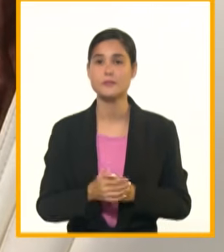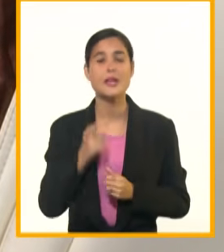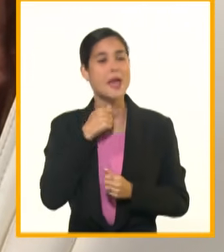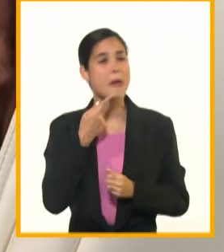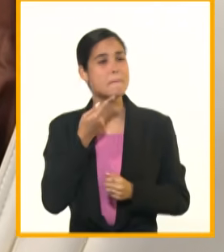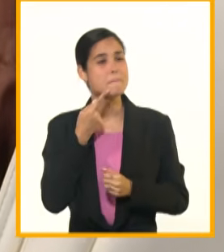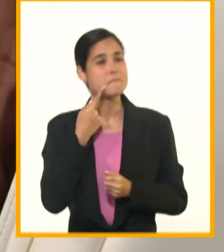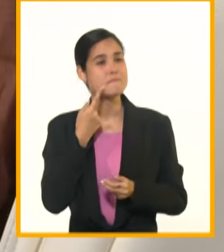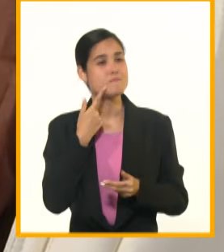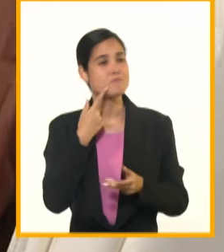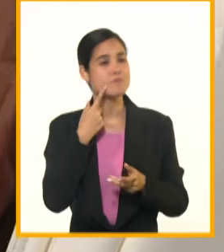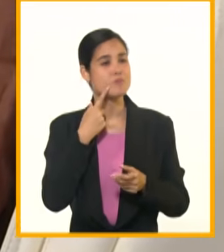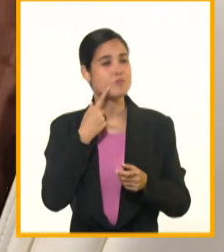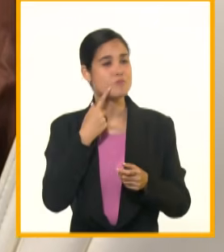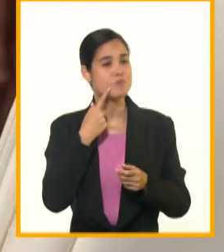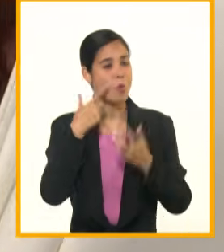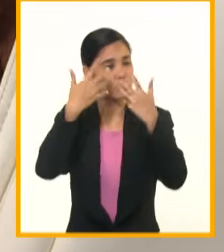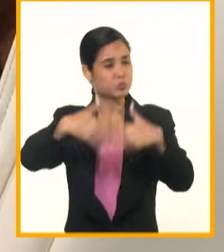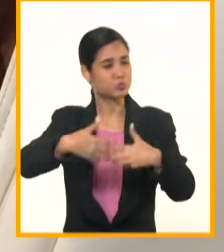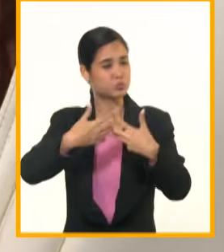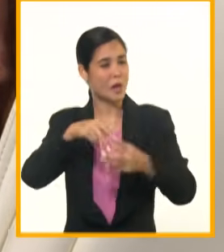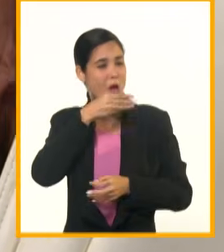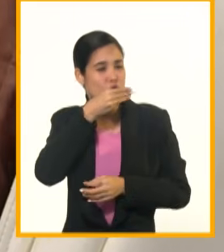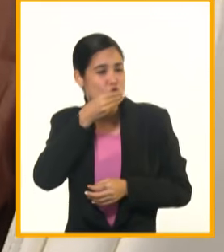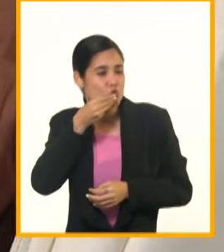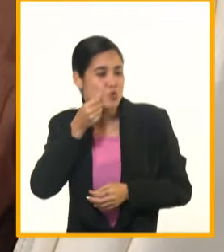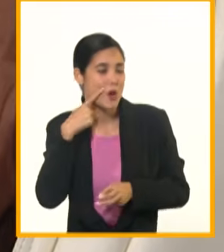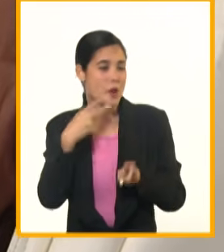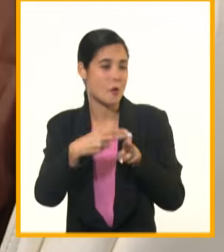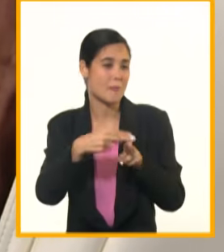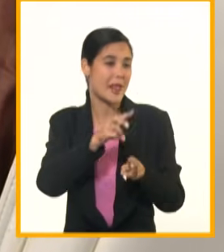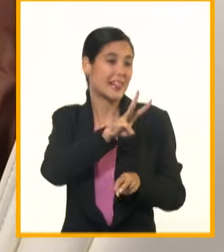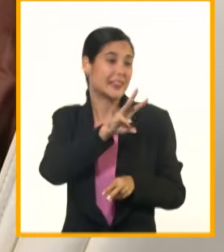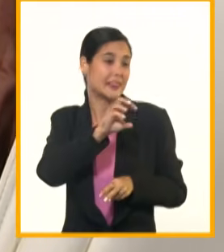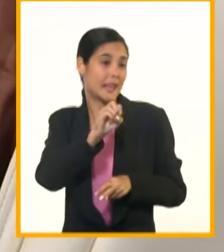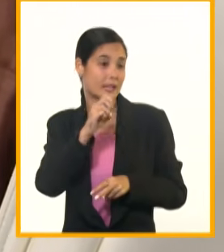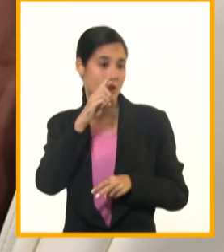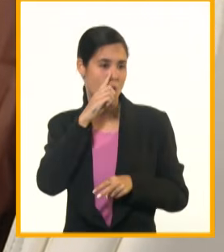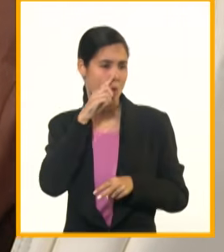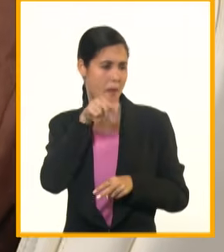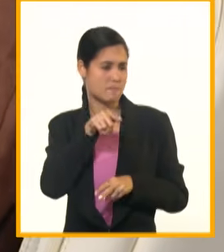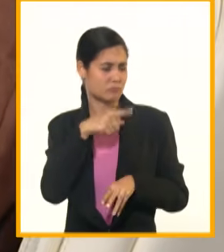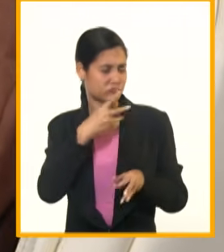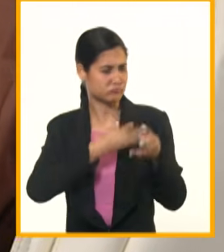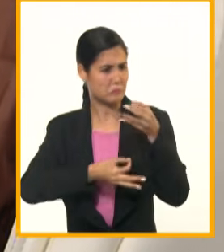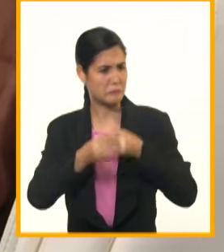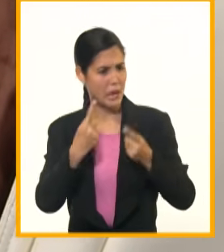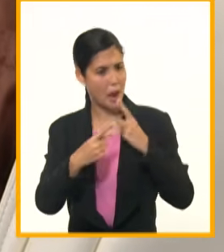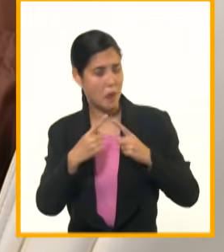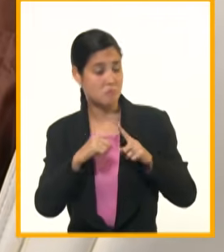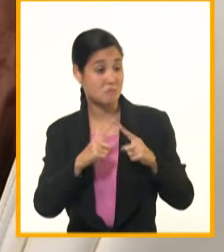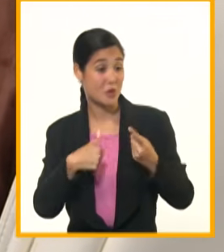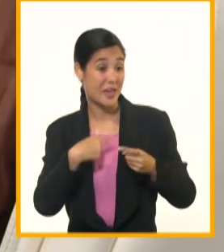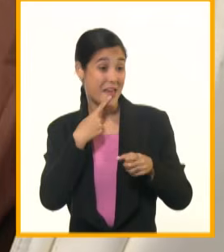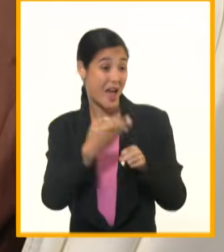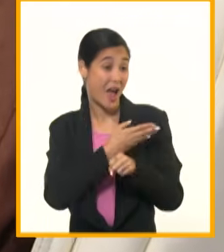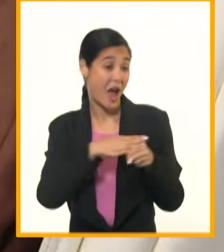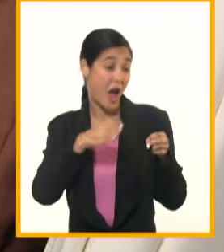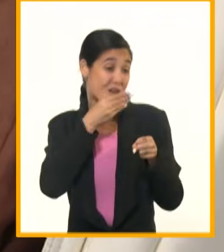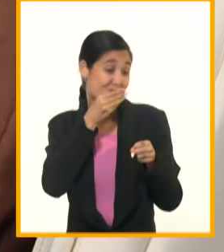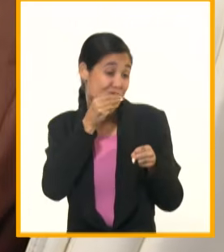noviembre, el ámbito azucarero que está golpeado en todo el país. ¿Cómo se está